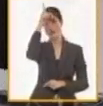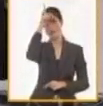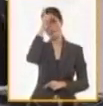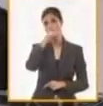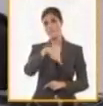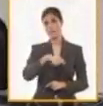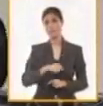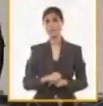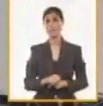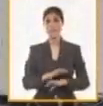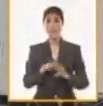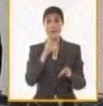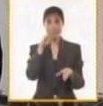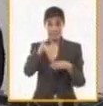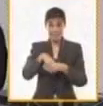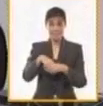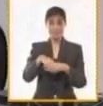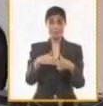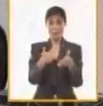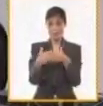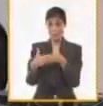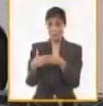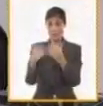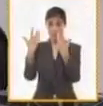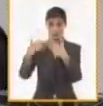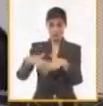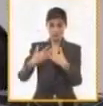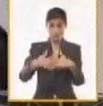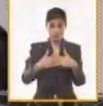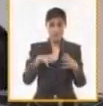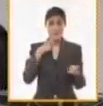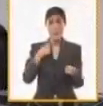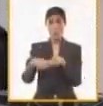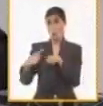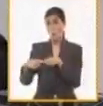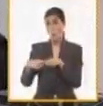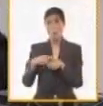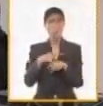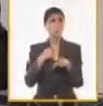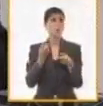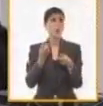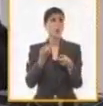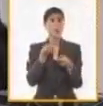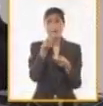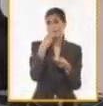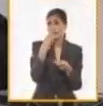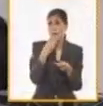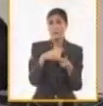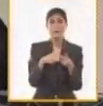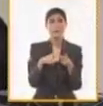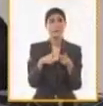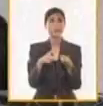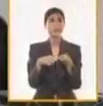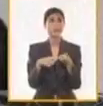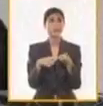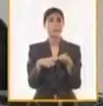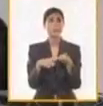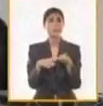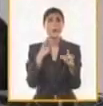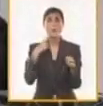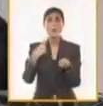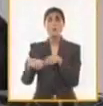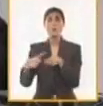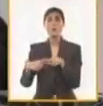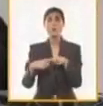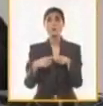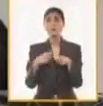la producción que asumía tanto de productos terminados como de alimentos, o sea, productos terminados me refiero a